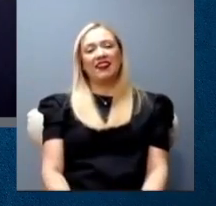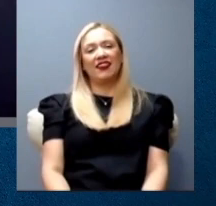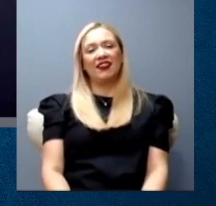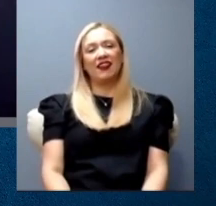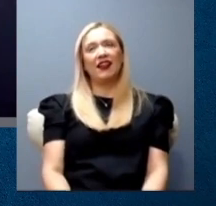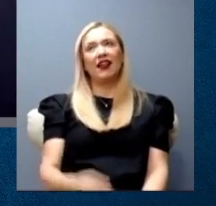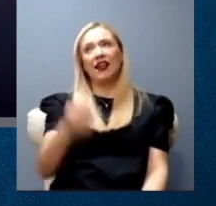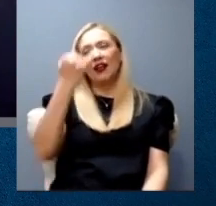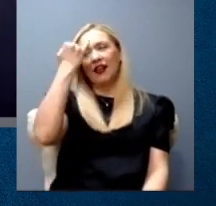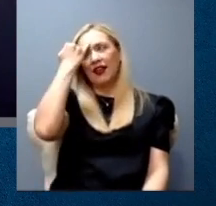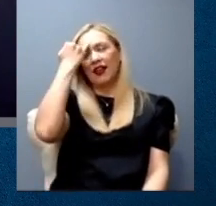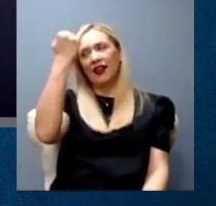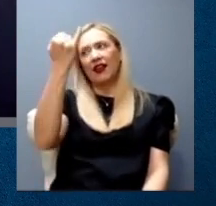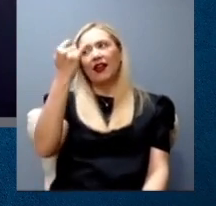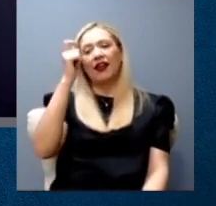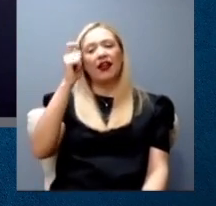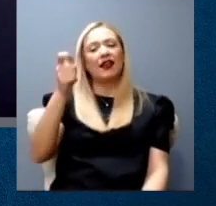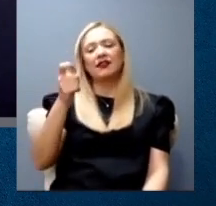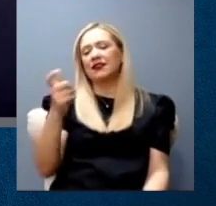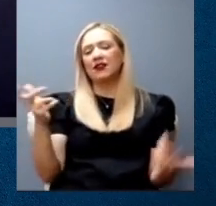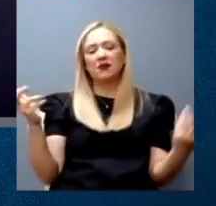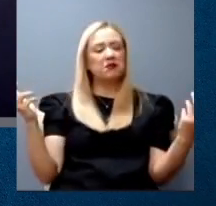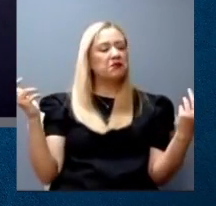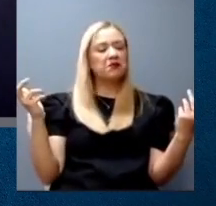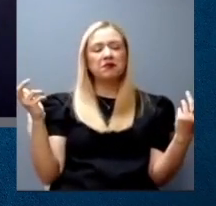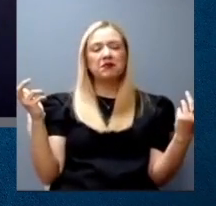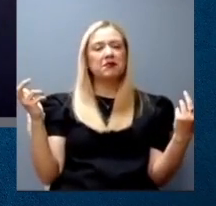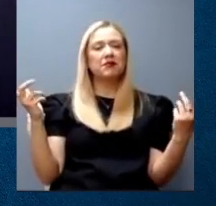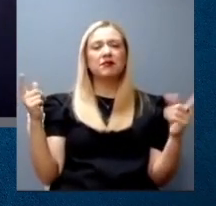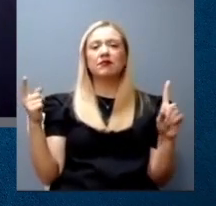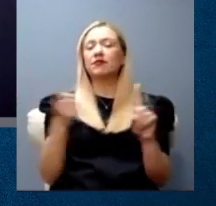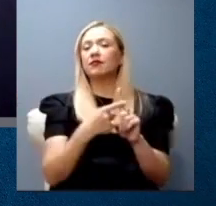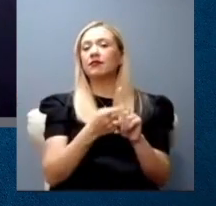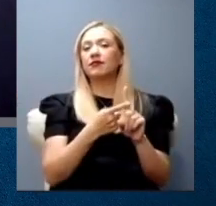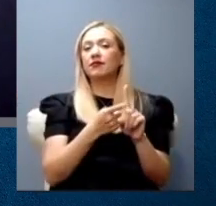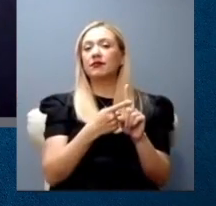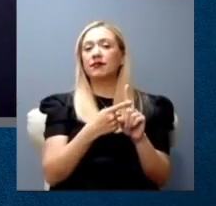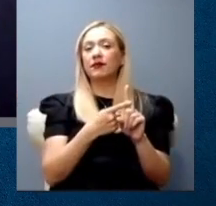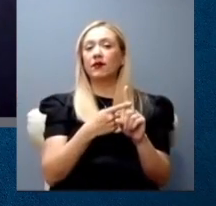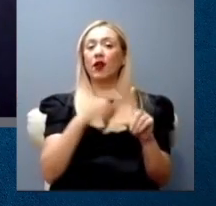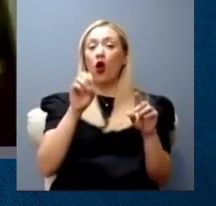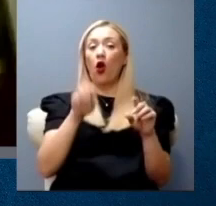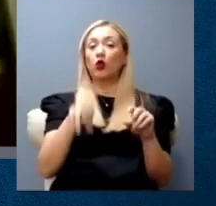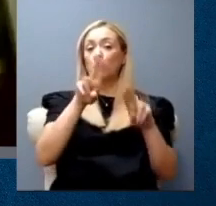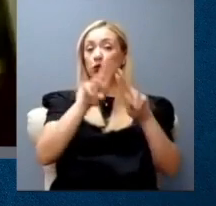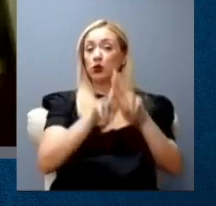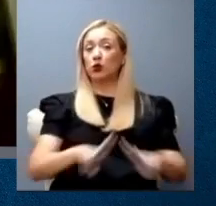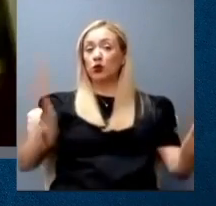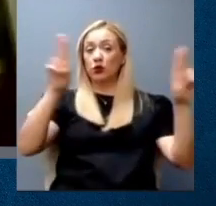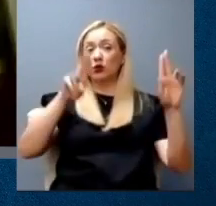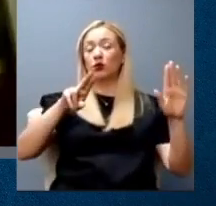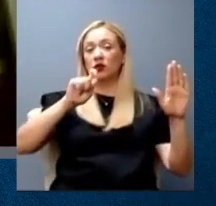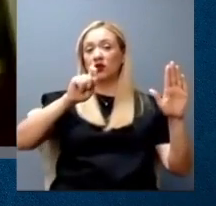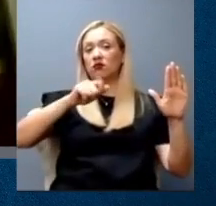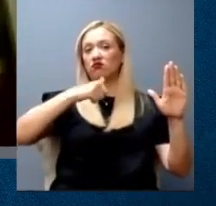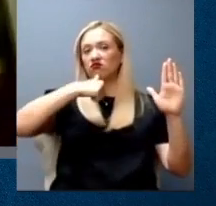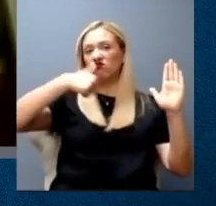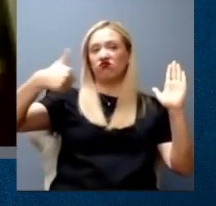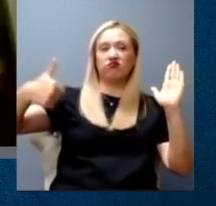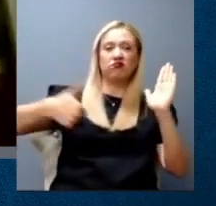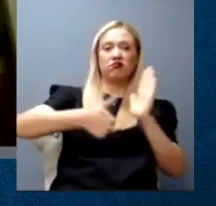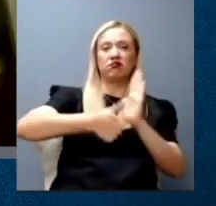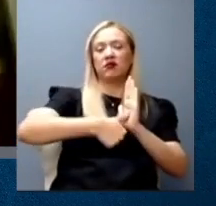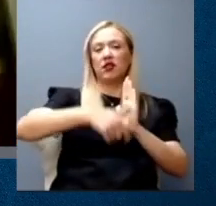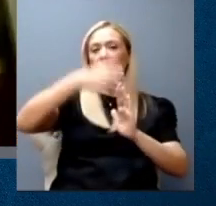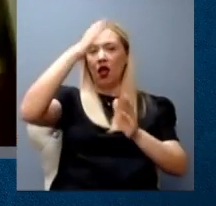La idea simplemente es poner de relieve que la Carta de las Naciones Unidas, recordar más que nada, la Carta de las Naciones Unidas